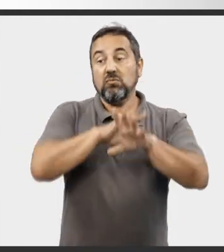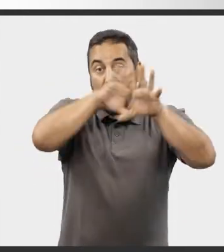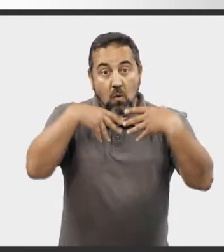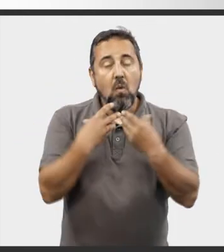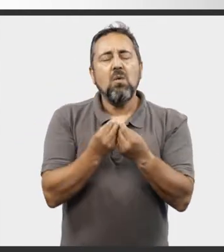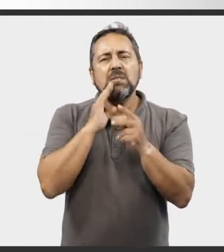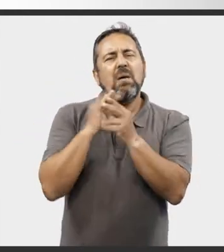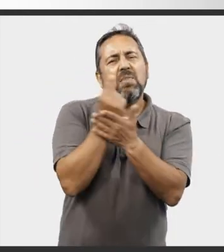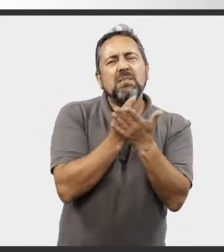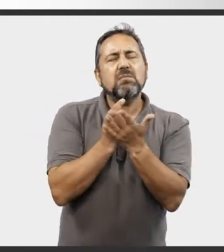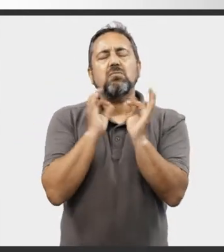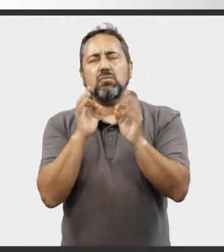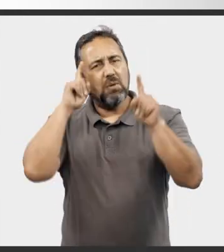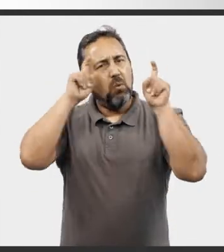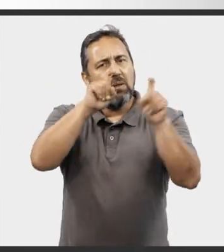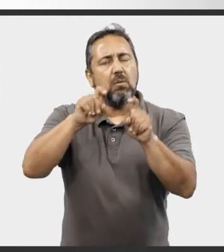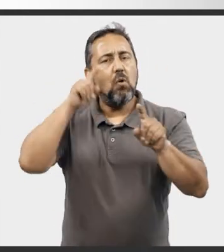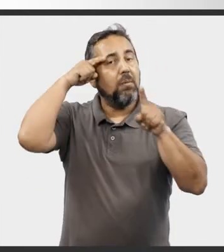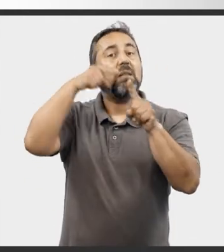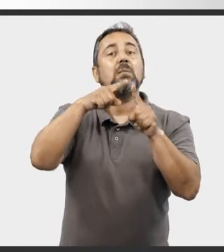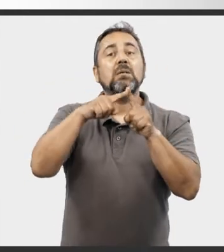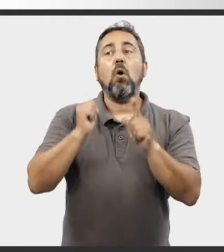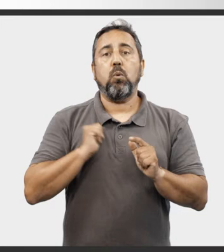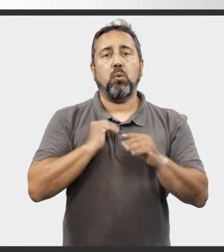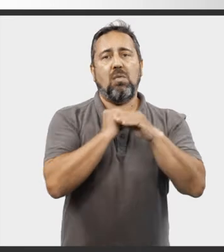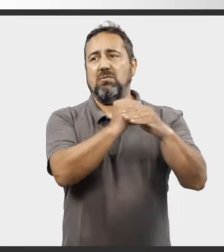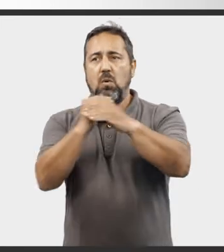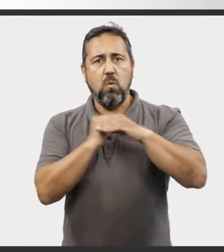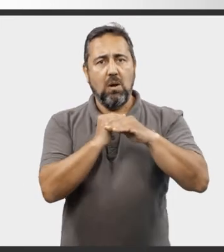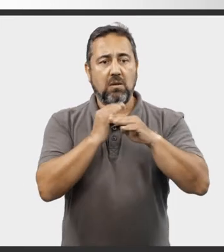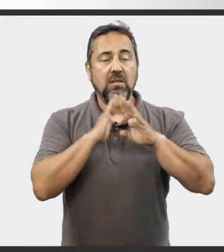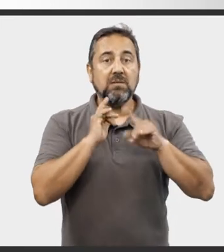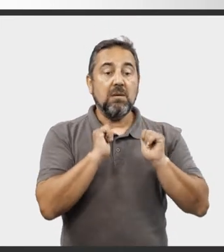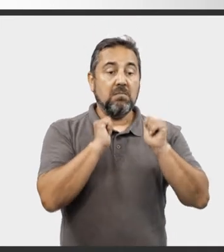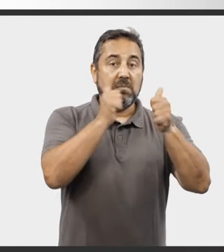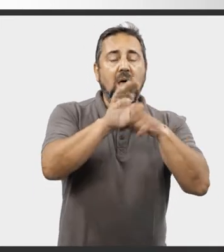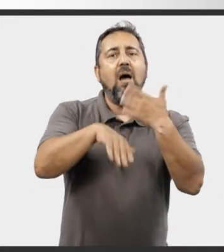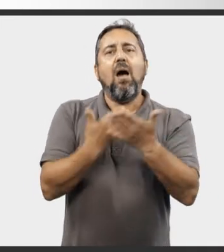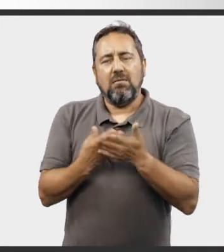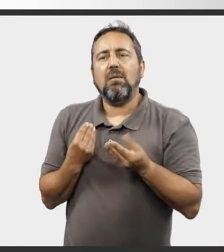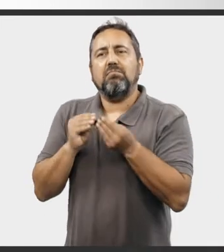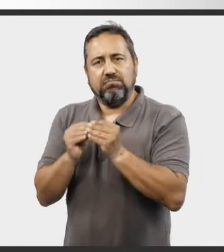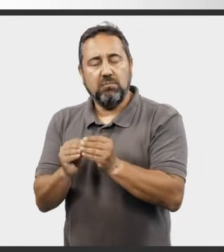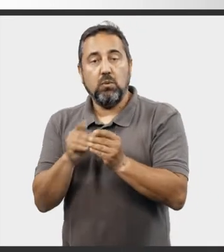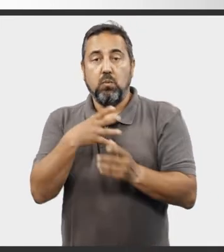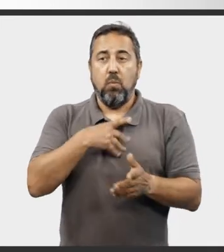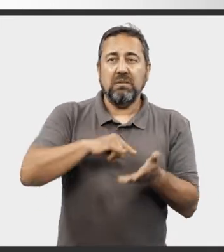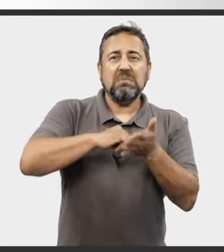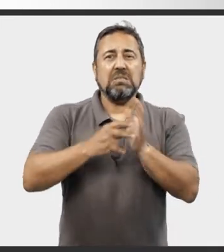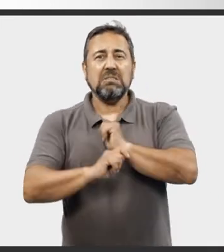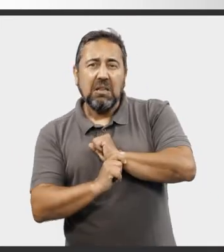educativos basados en la igualdad de oportunidades desde su planificación hasta su aplicación por lo que serás capaz de utilizar estrategias